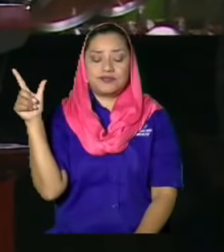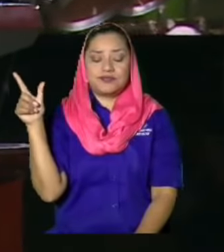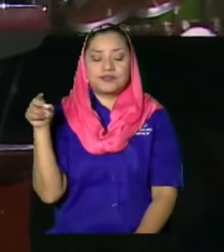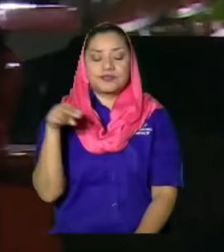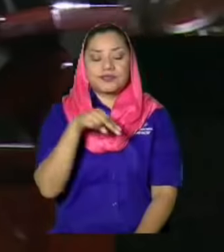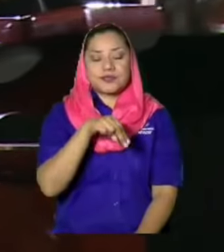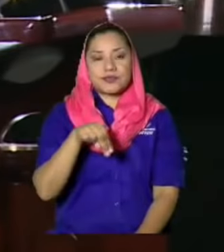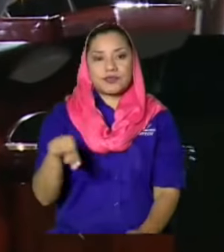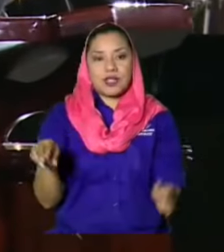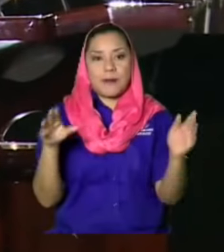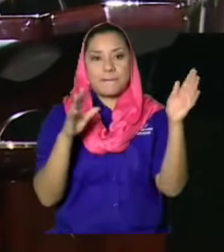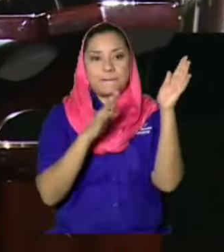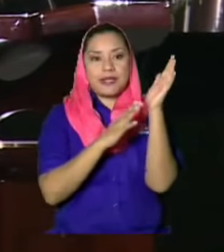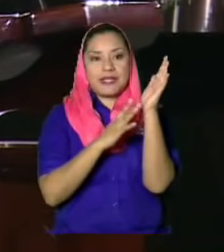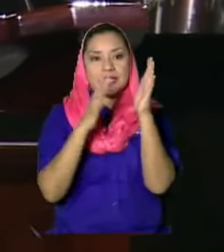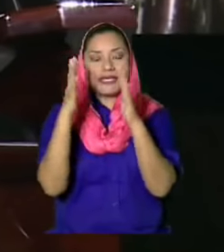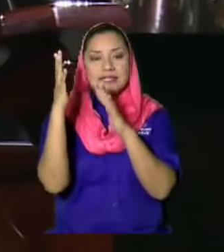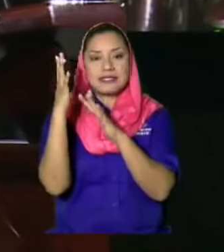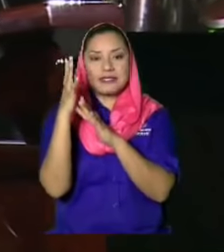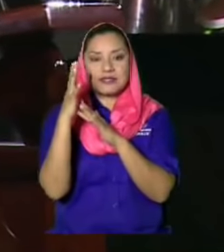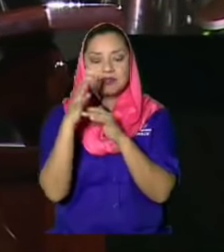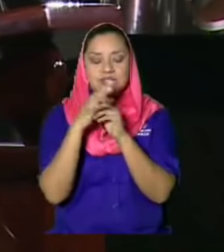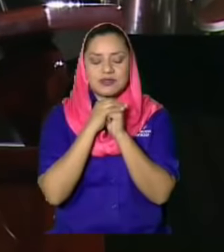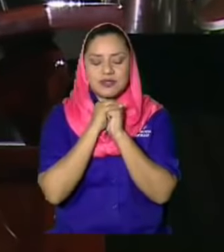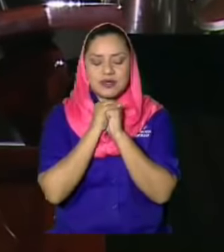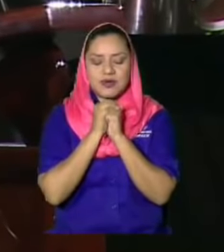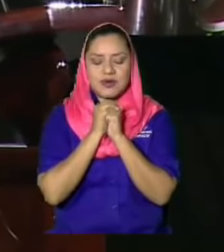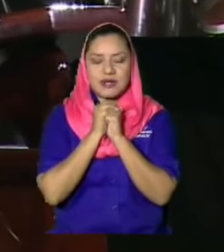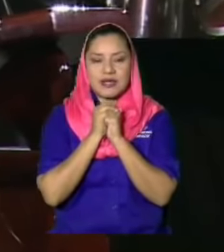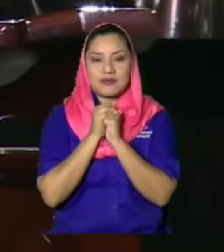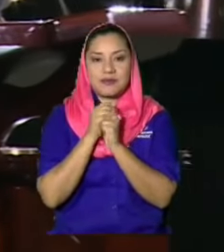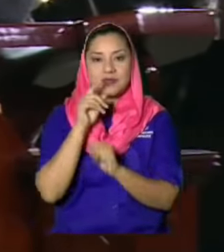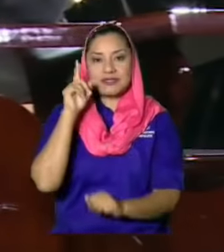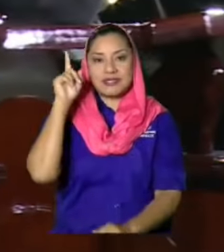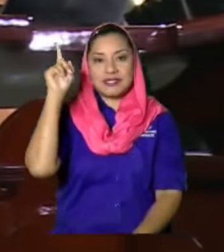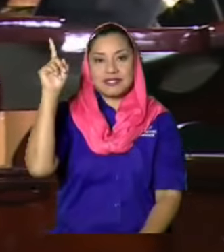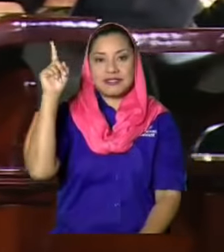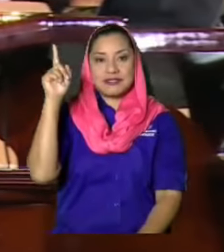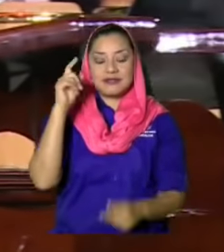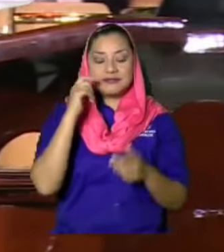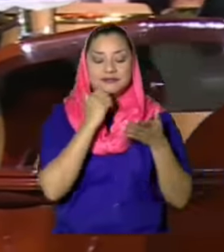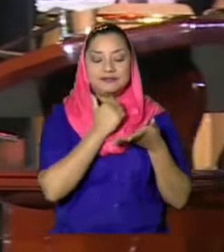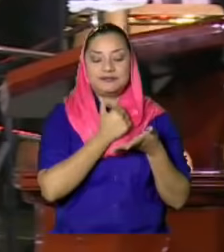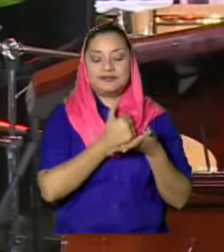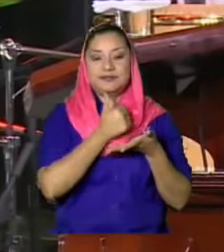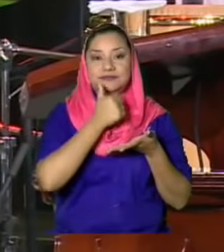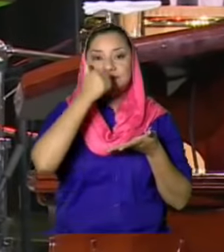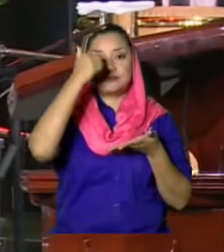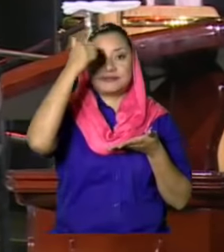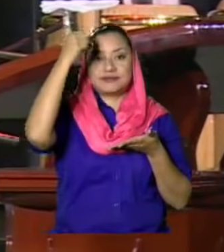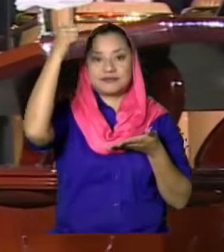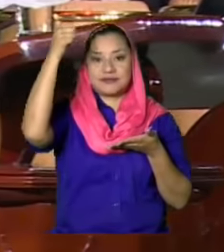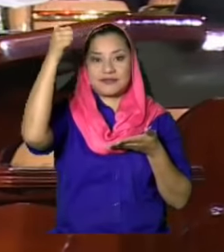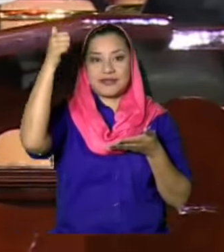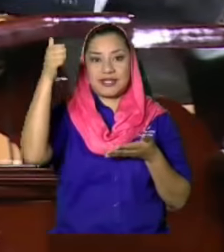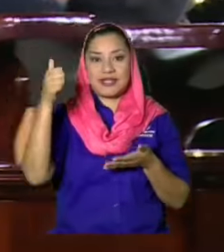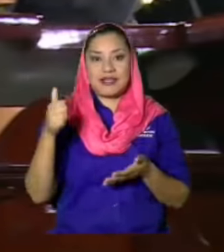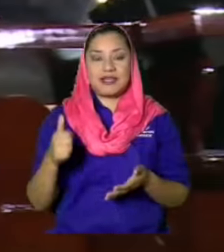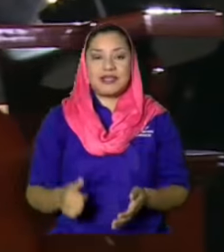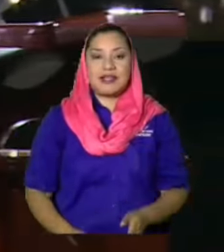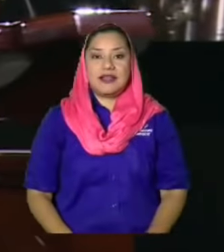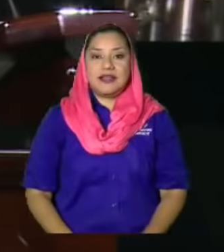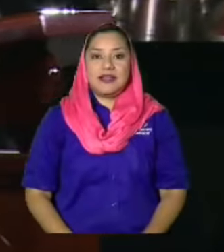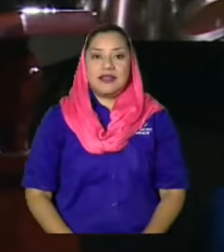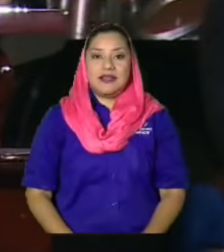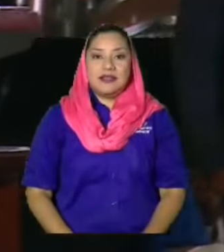nombre poderoso de Jesús. Ahora, ahora, ahora. Por esas almas, por esas almas, por esas almas. Aquí hay almitas